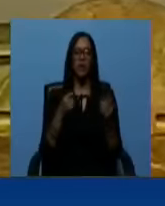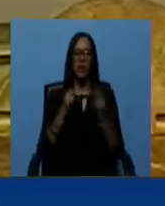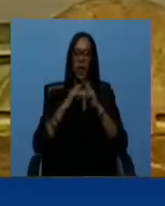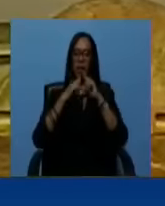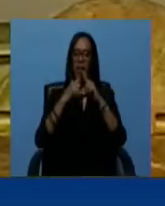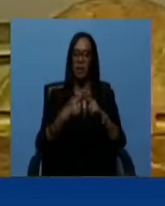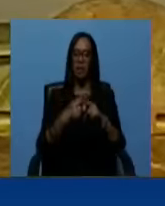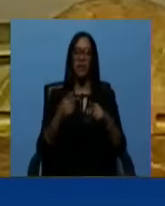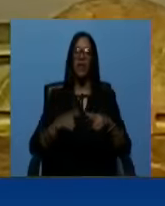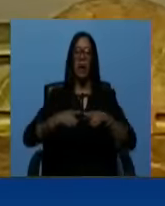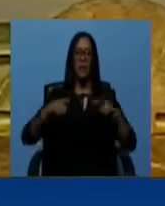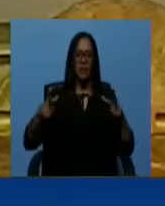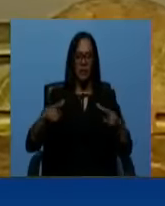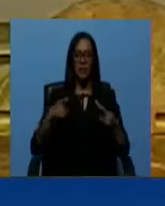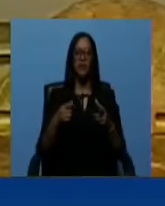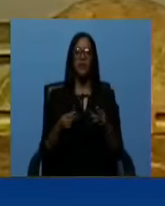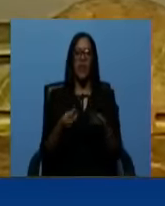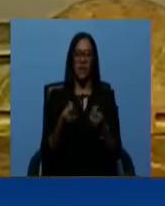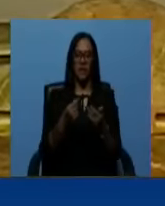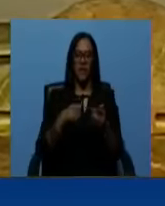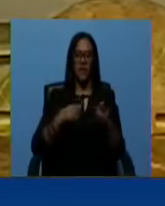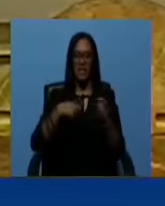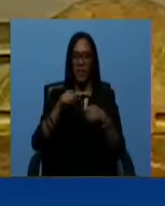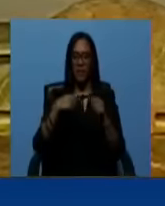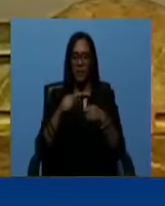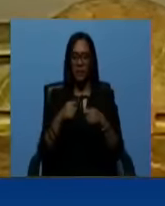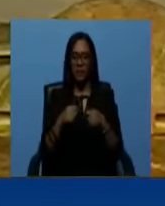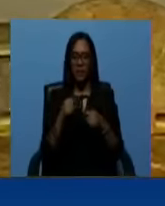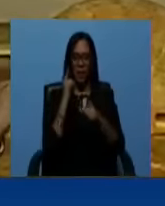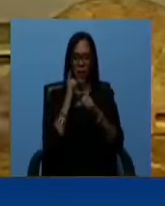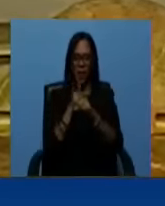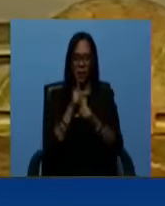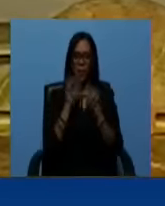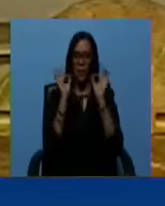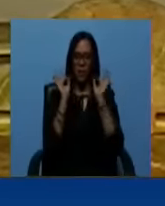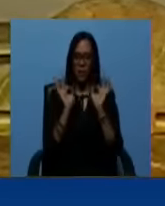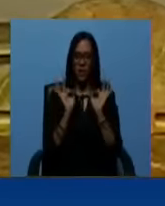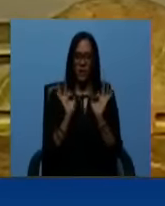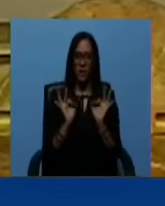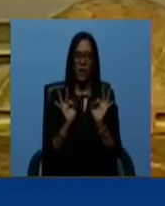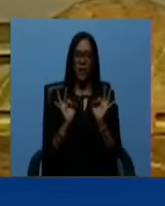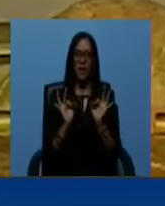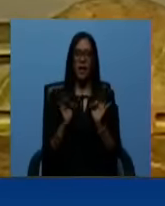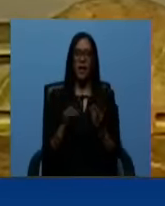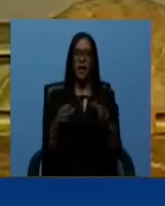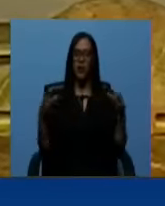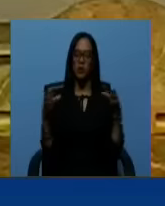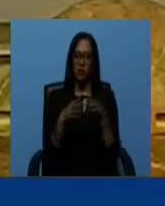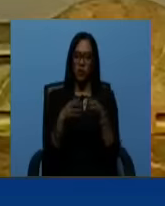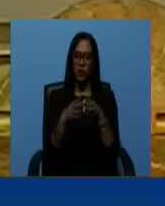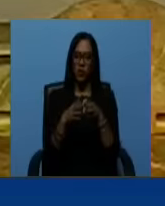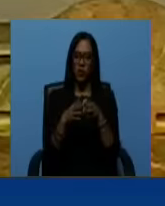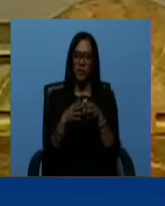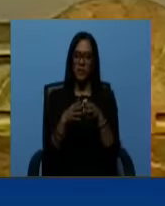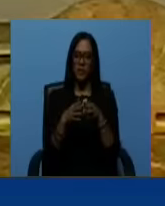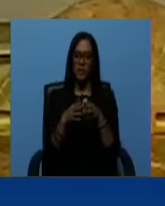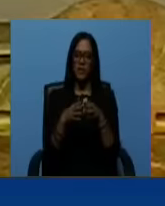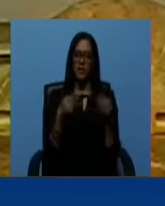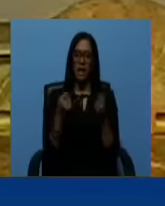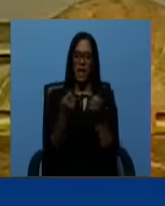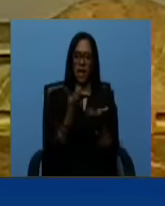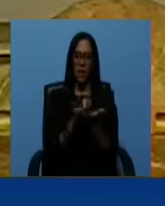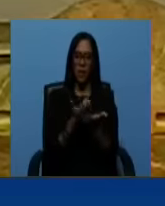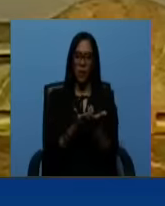de ampliación del financiamiento y apuntamos correctamente a las carteras y sectores de la